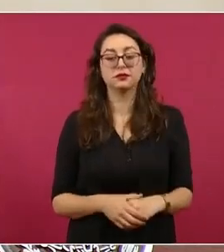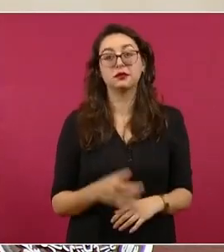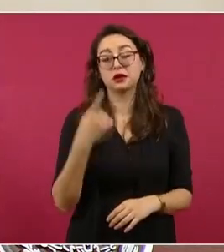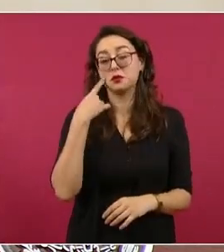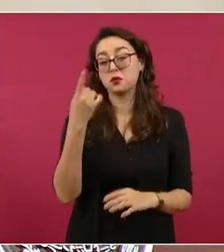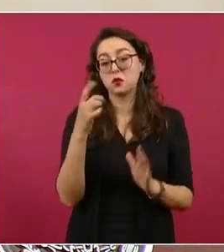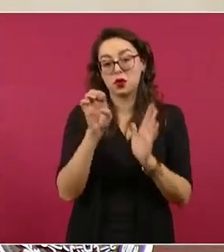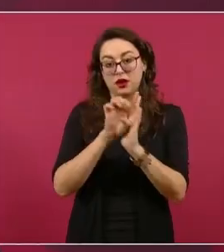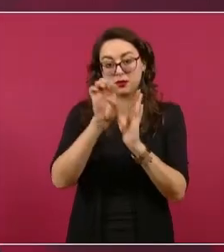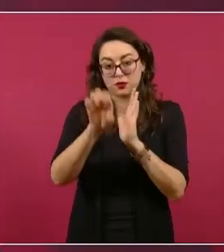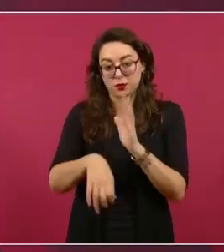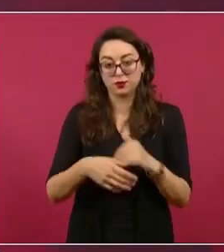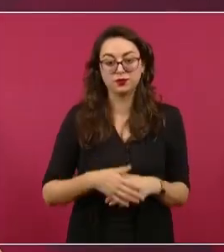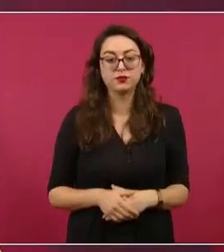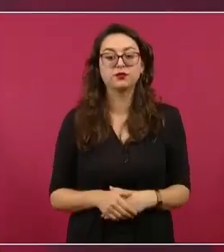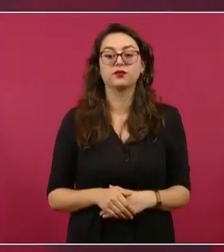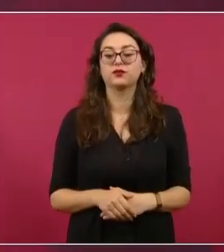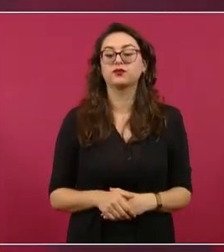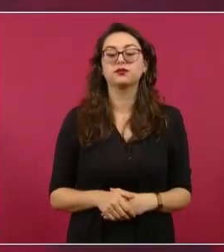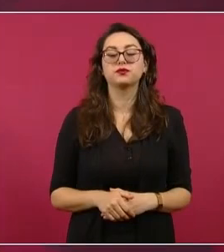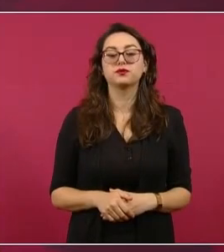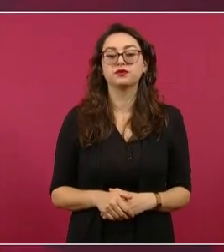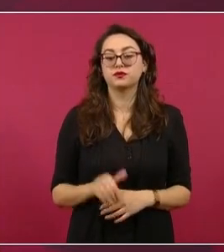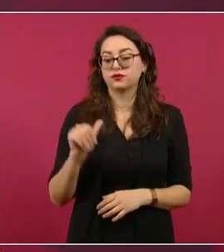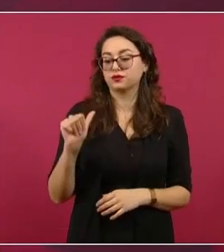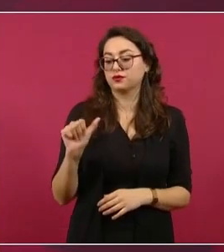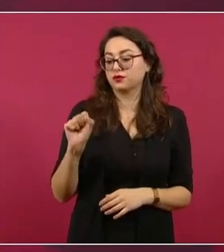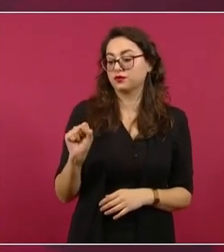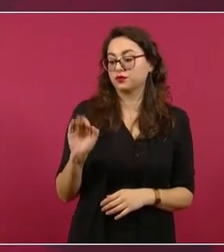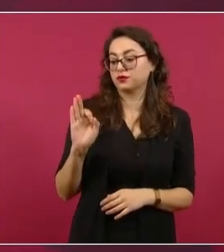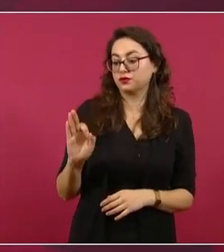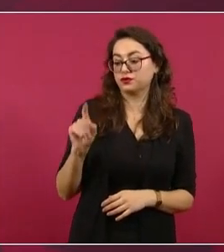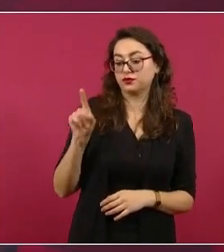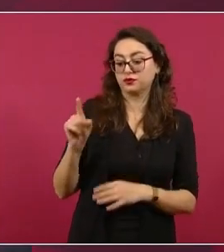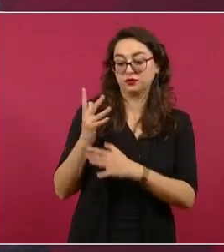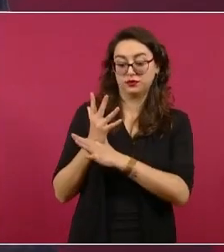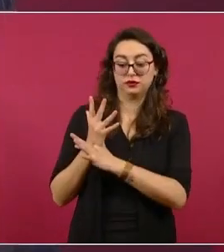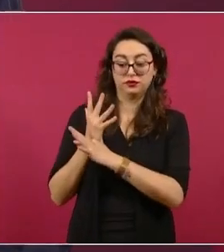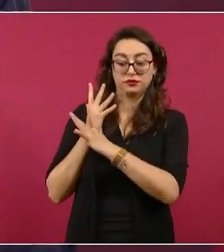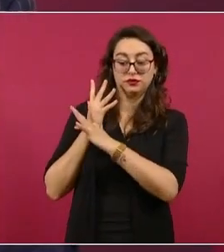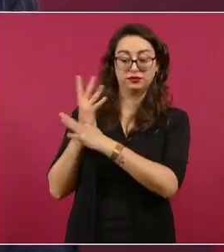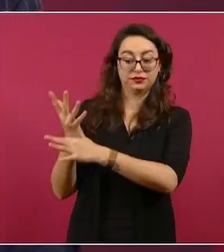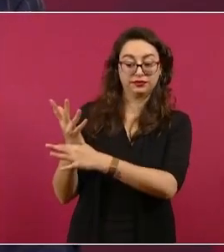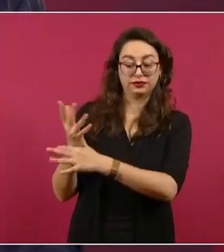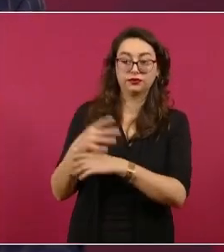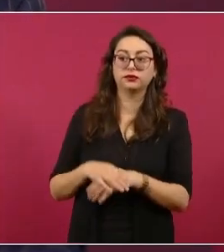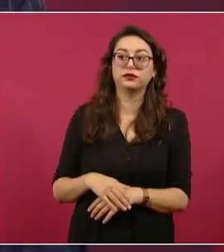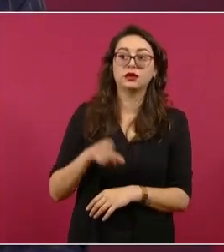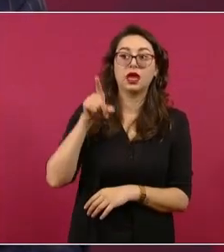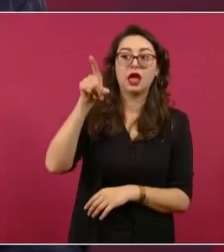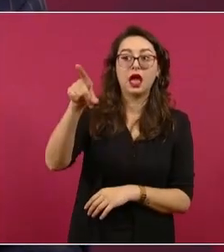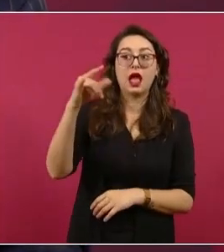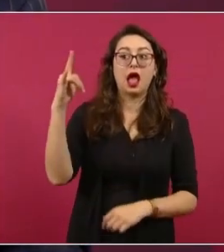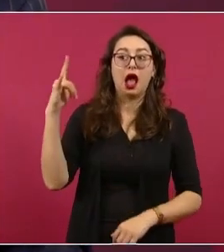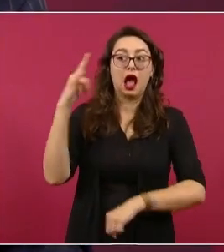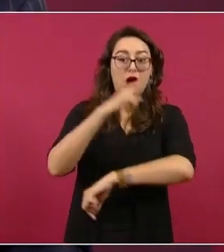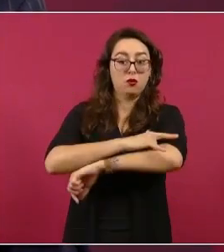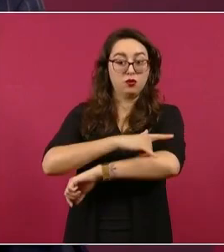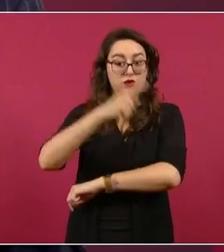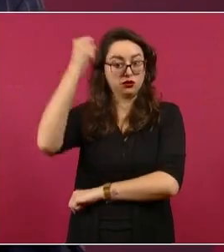conocer de que habíamos pagado nosotros por la cancelación del aeropuerto